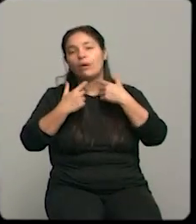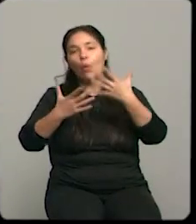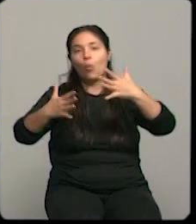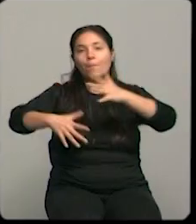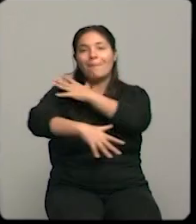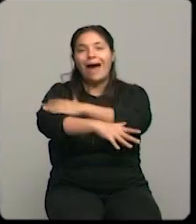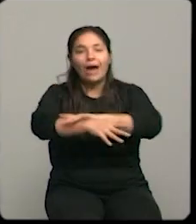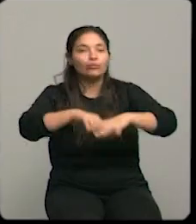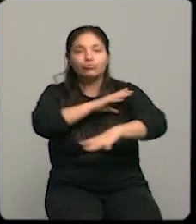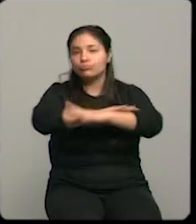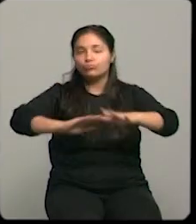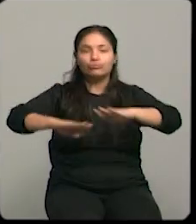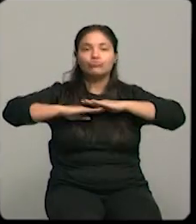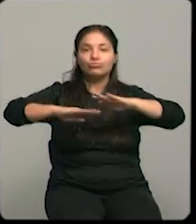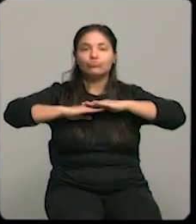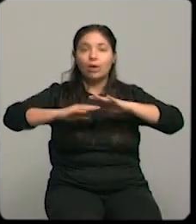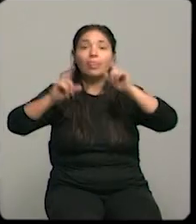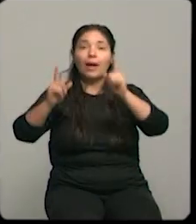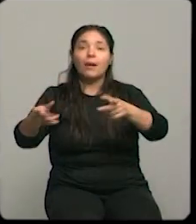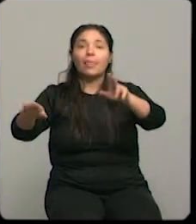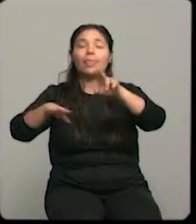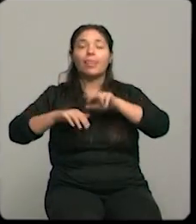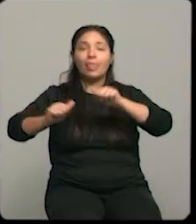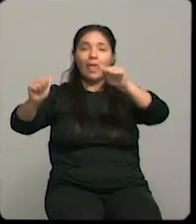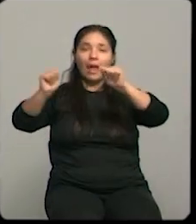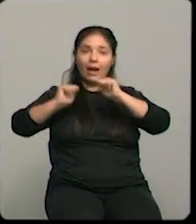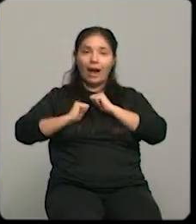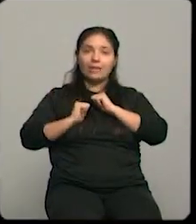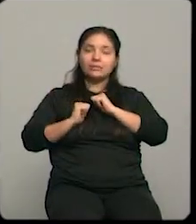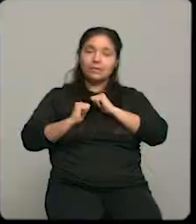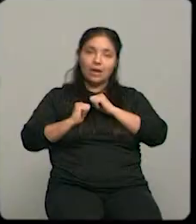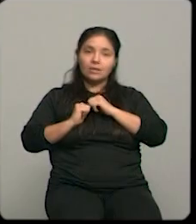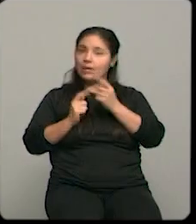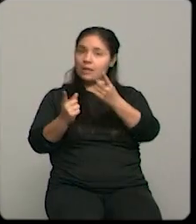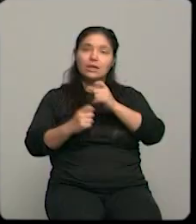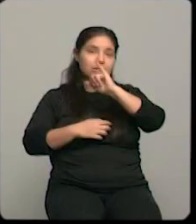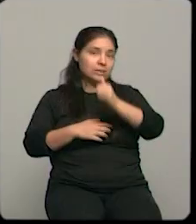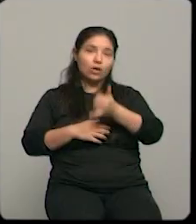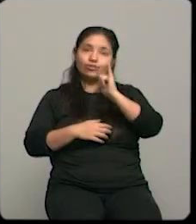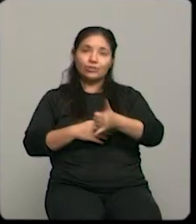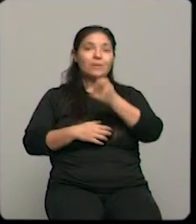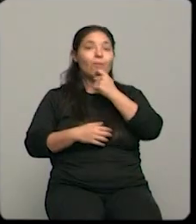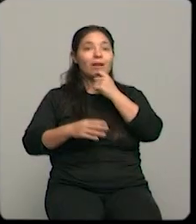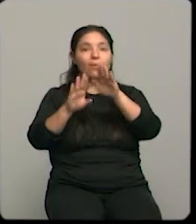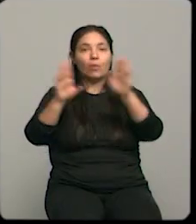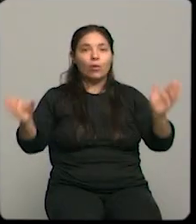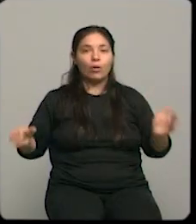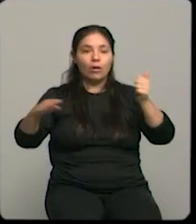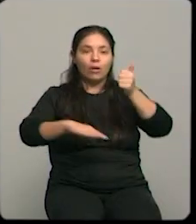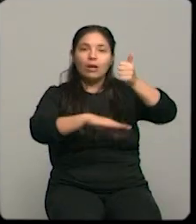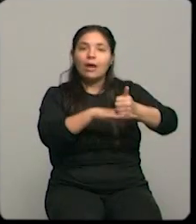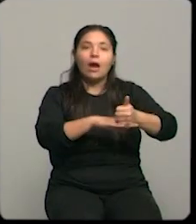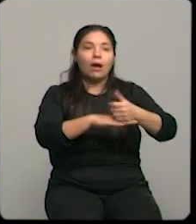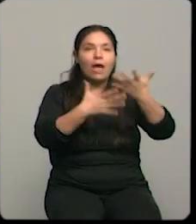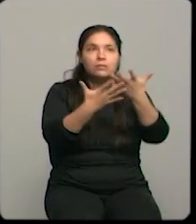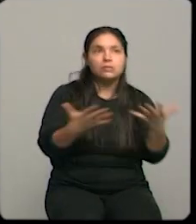descansar. Claro. No es una actividad a la que vos puedas ir cansado, mal dormido, no vas a rendir igual. Porque la concentración es fundamental también,